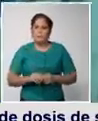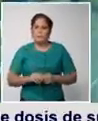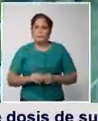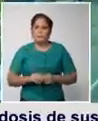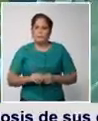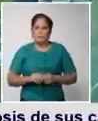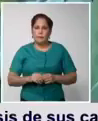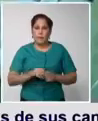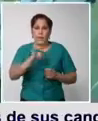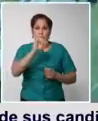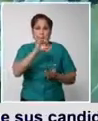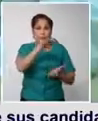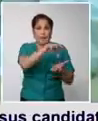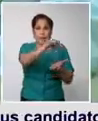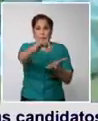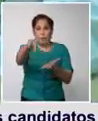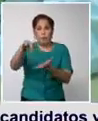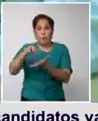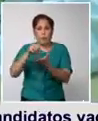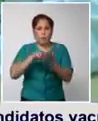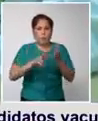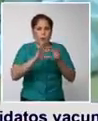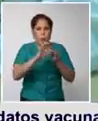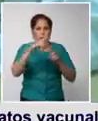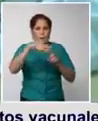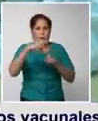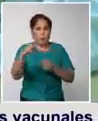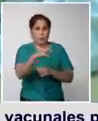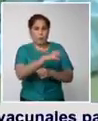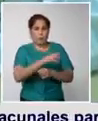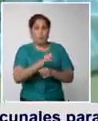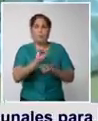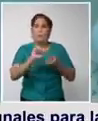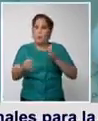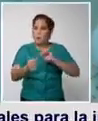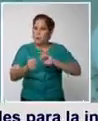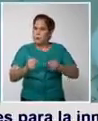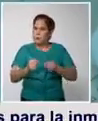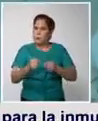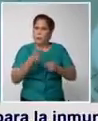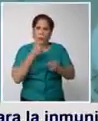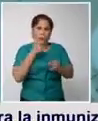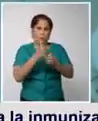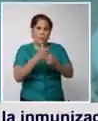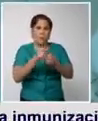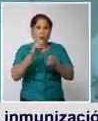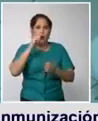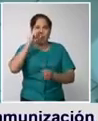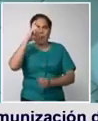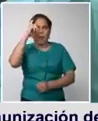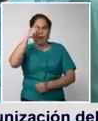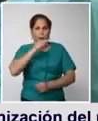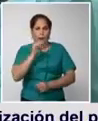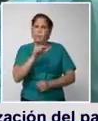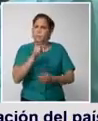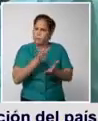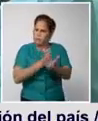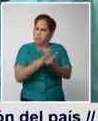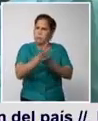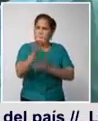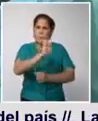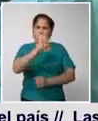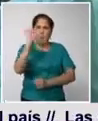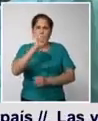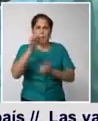Los 7 sitios vacunales de Guantánamo en el proceso de intervención controlada del candidato Abdala continúan desarrollándose con éxito en